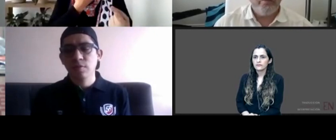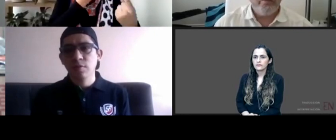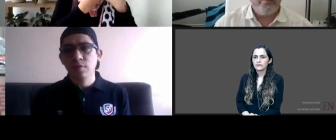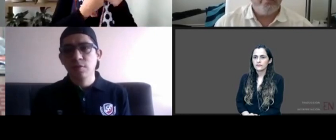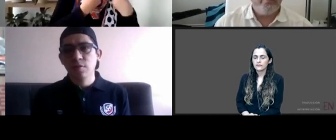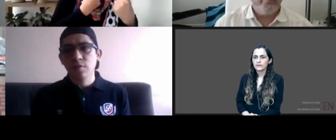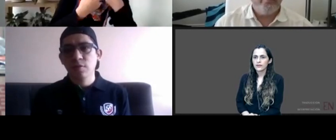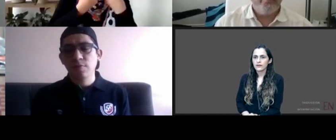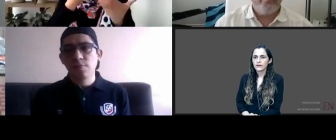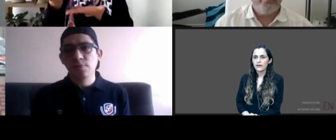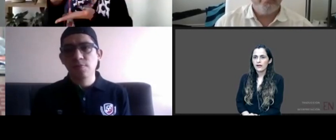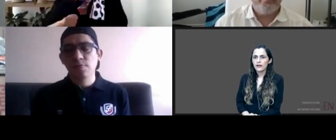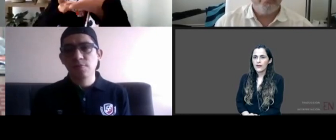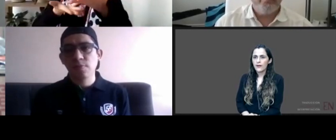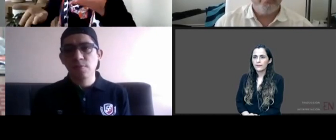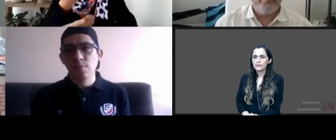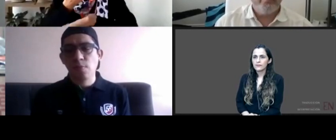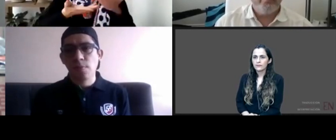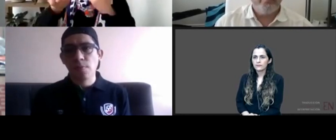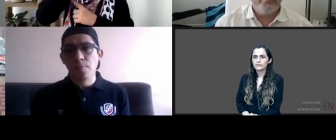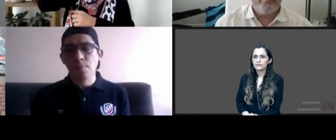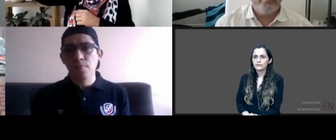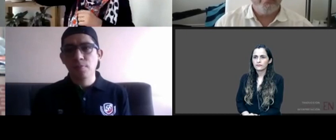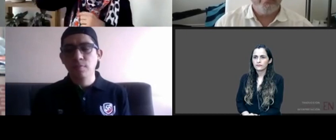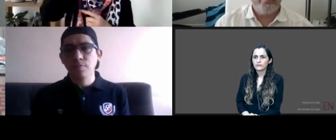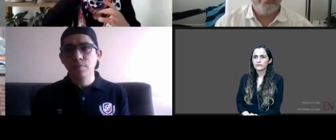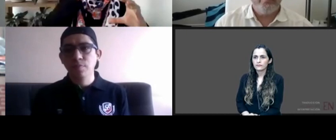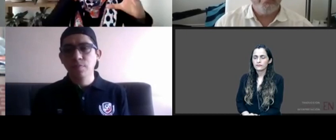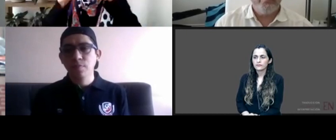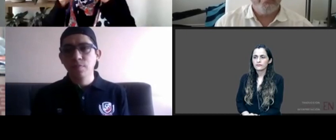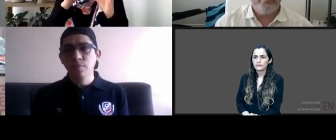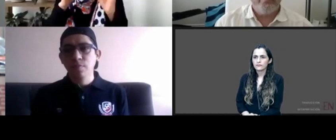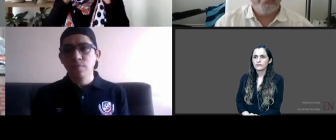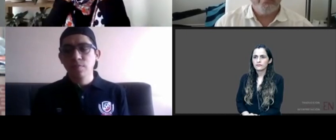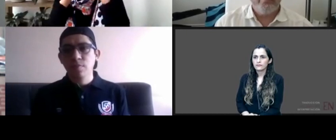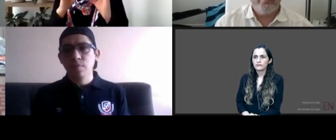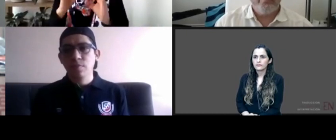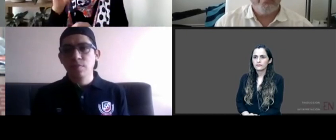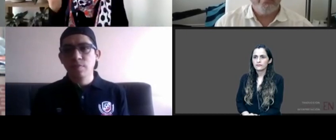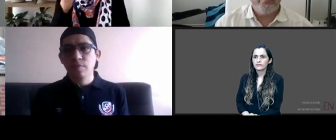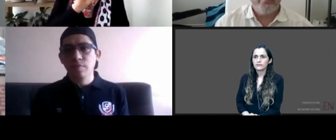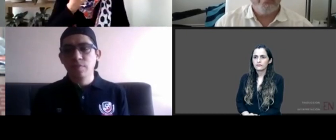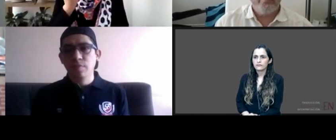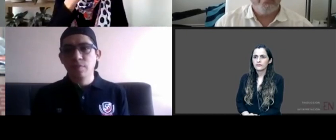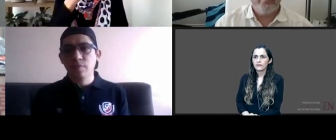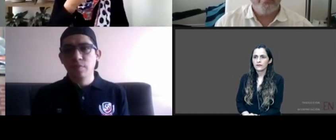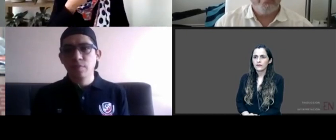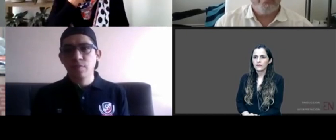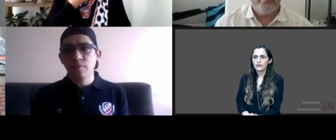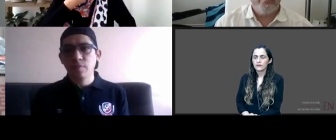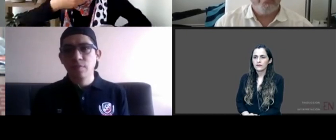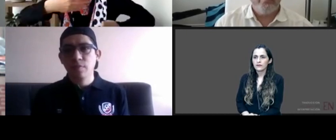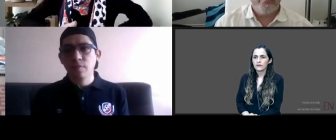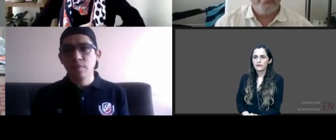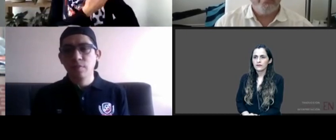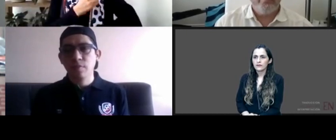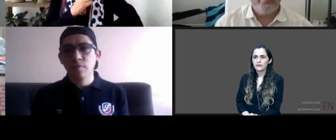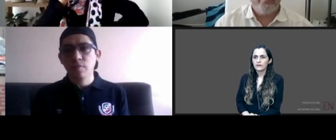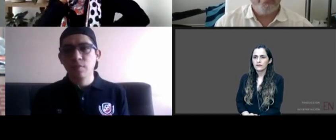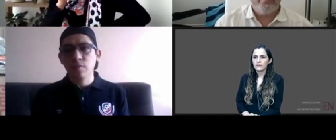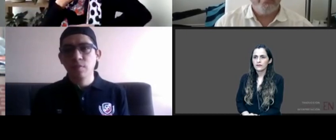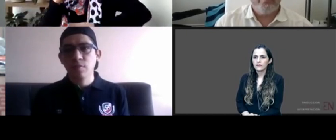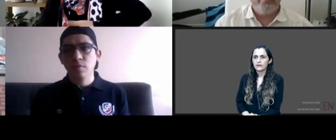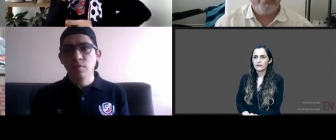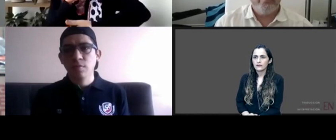de aprendizaje. Ellos podrían desarrollar su lenguaje, desarrollar diálogos, opiniones, una comunicación plena